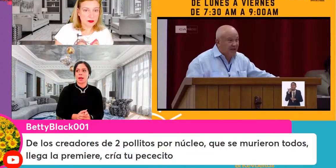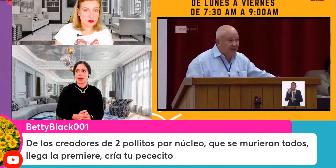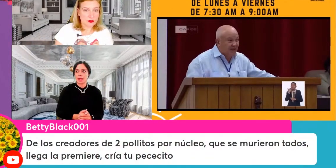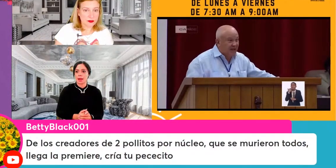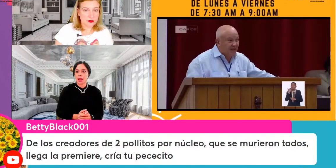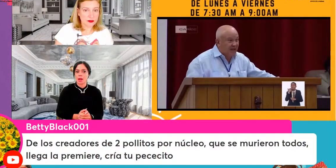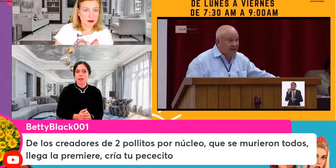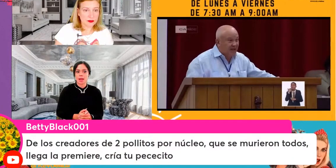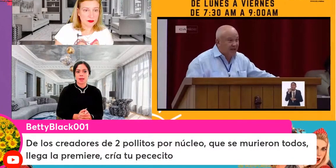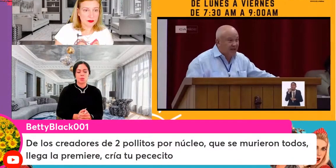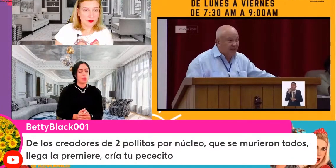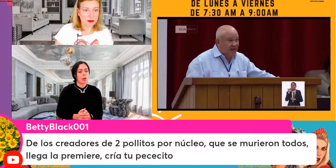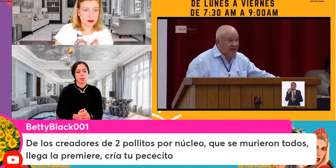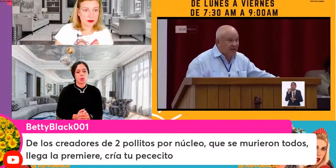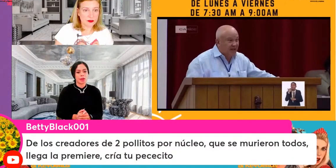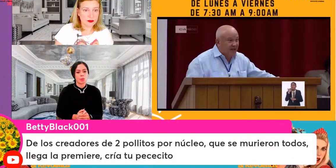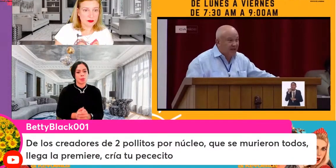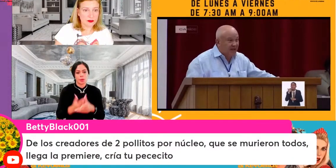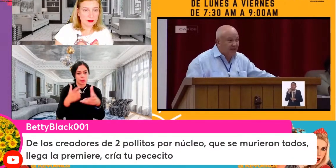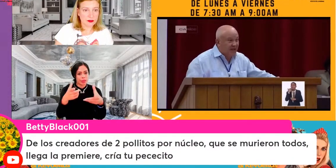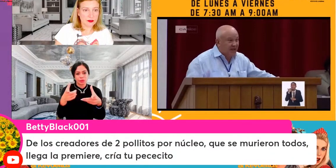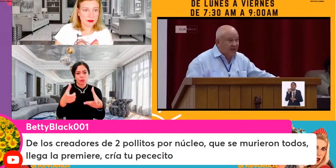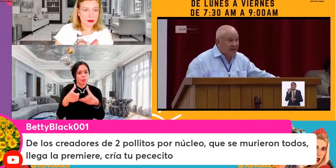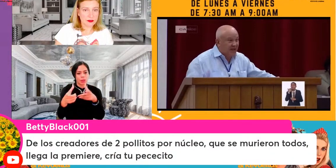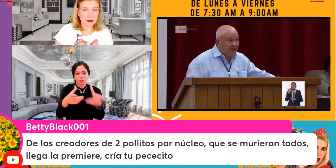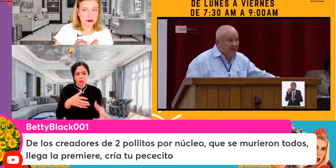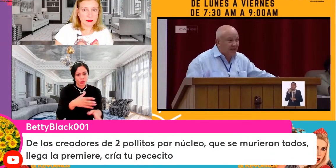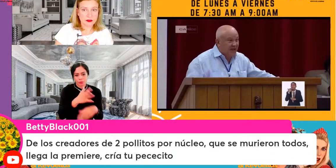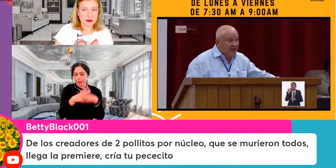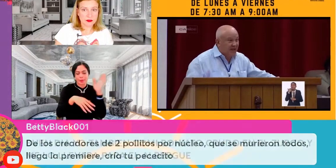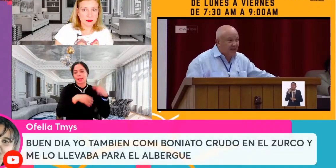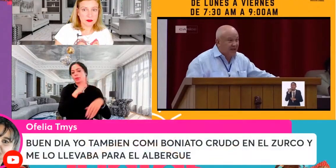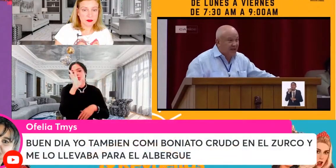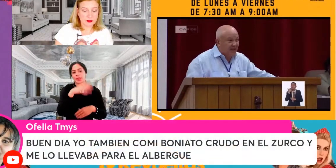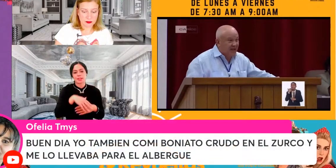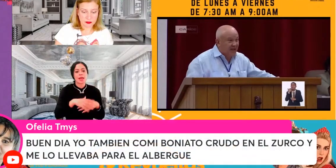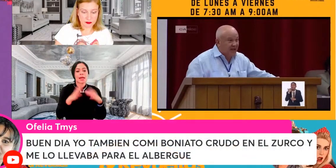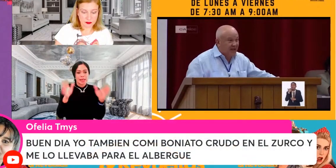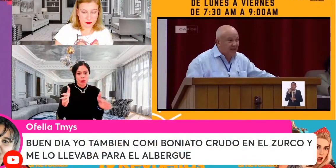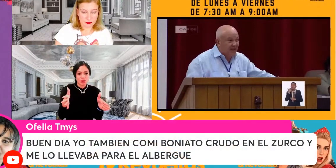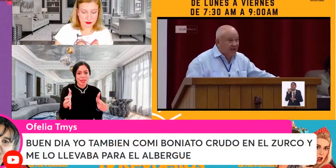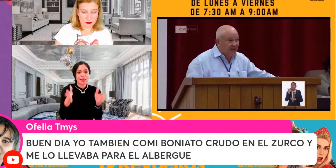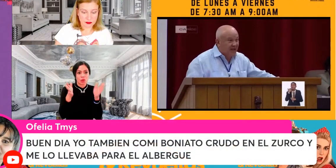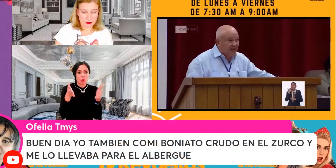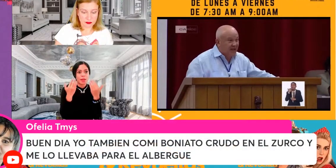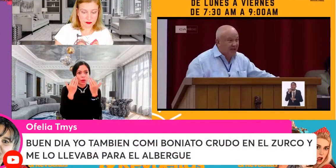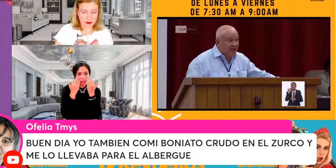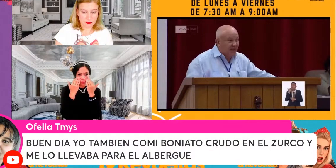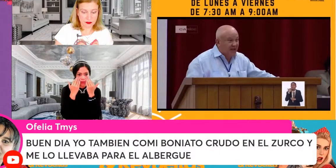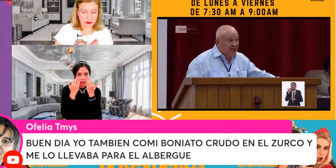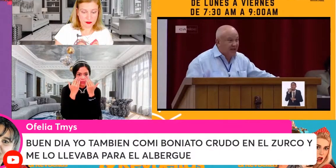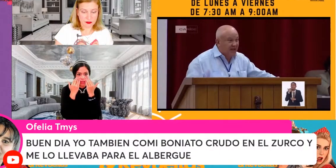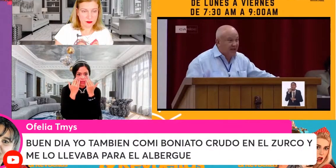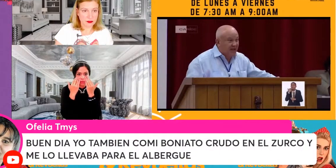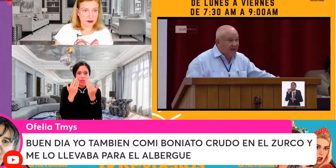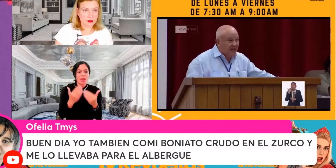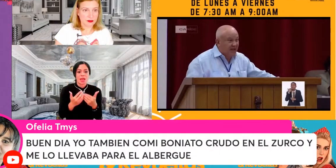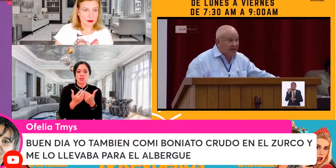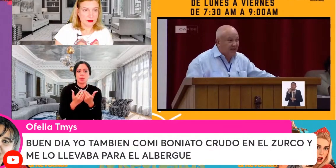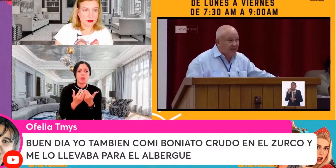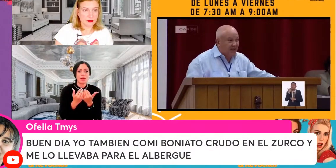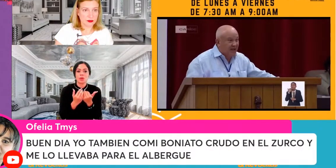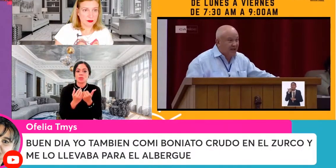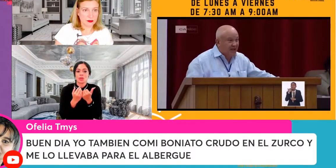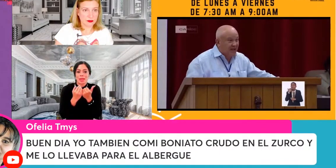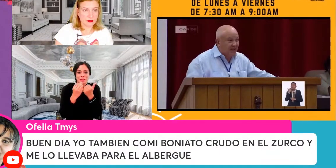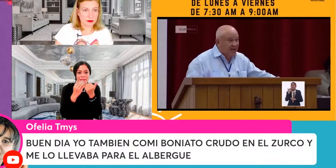entrar a un pueblo, que era un pueblo, estos laboratorios, bueno, nada, una historia de esa. La cosa es que yo vi los búfalos esos.